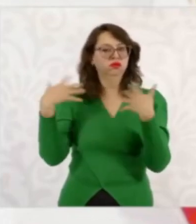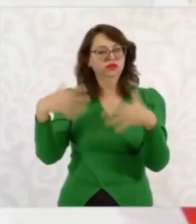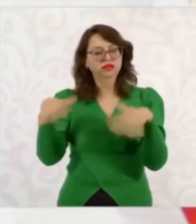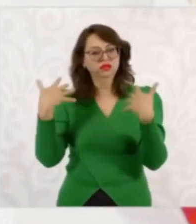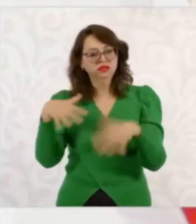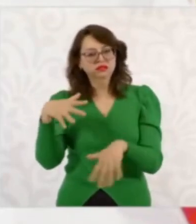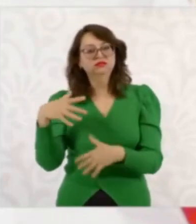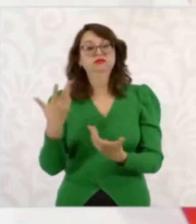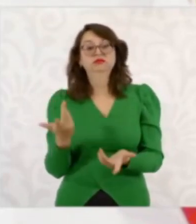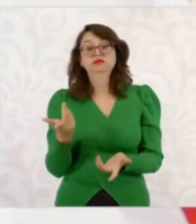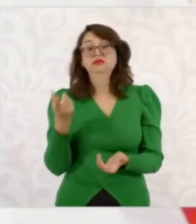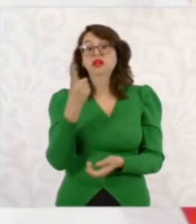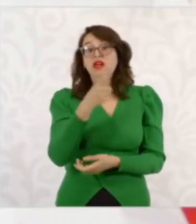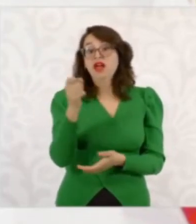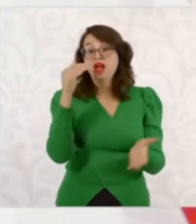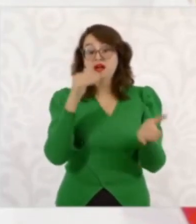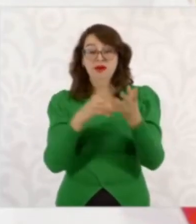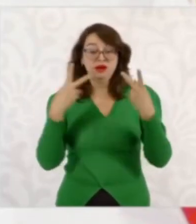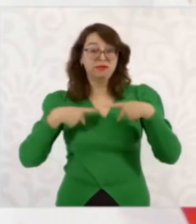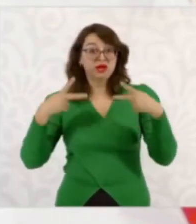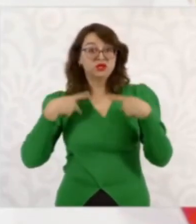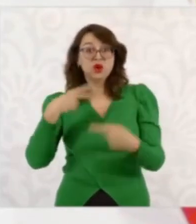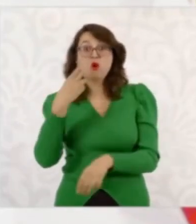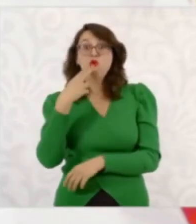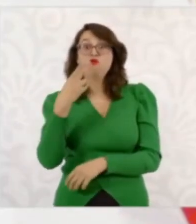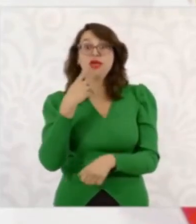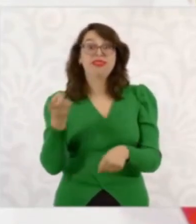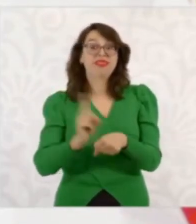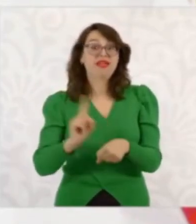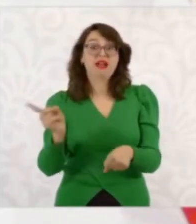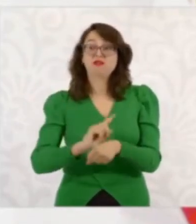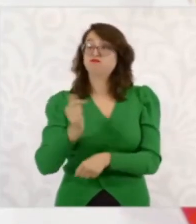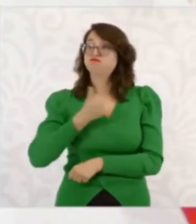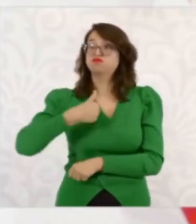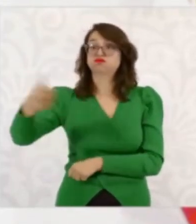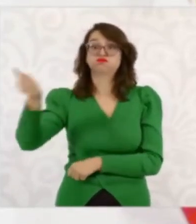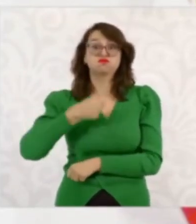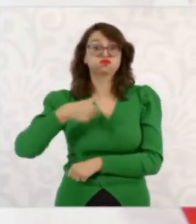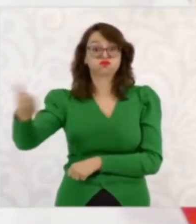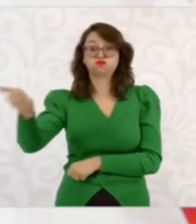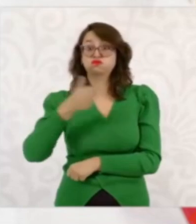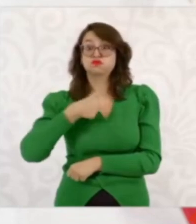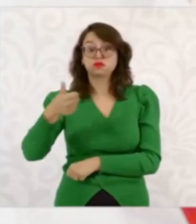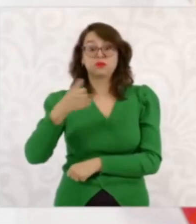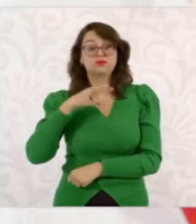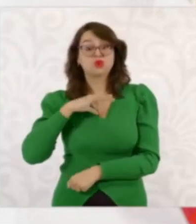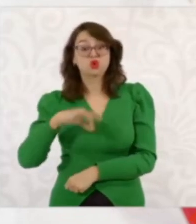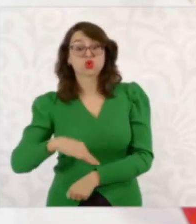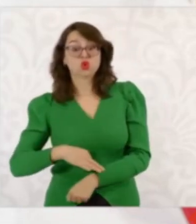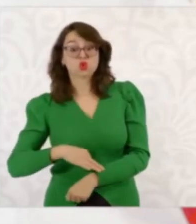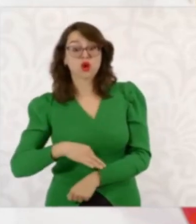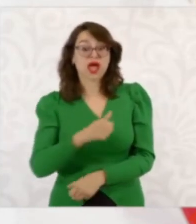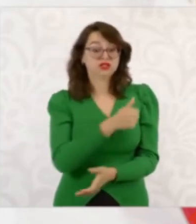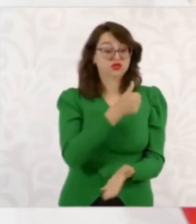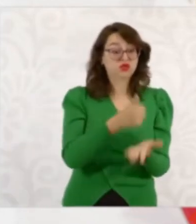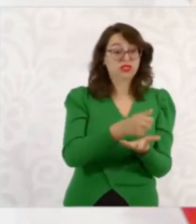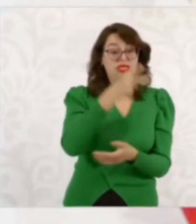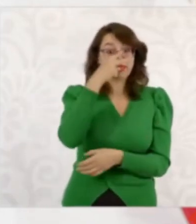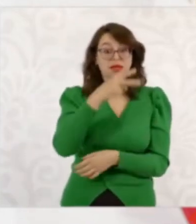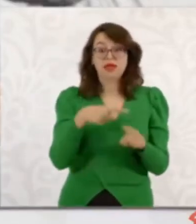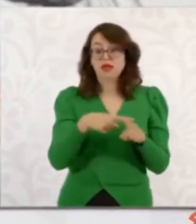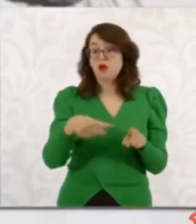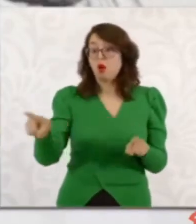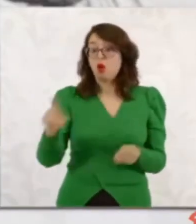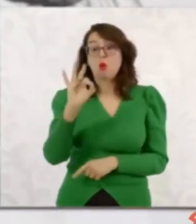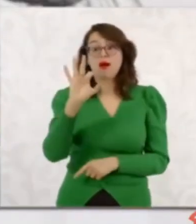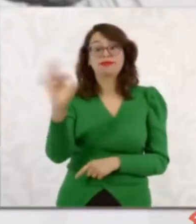Se van a transportar más de 100,000 pasajeros diarios y conecta Toluca con la Ciudad de México en menos de 1 hora,